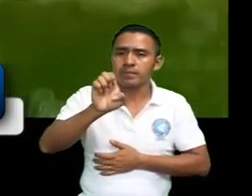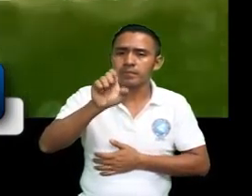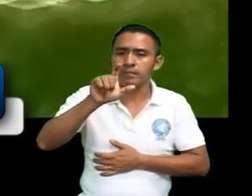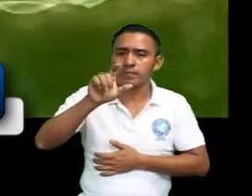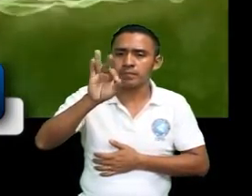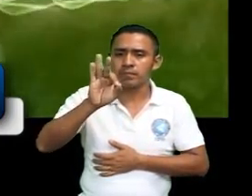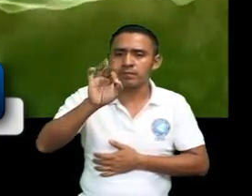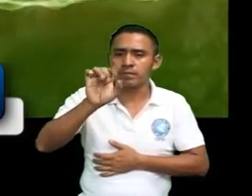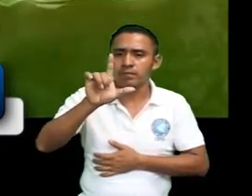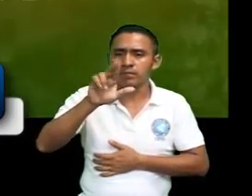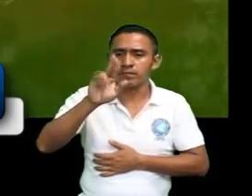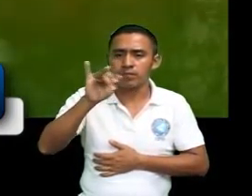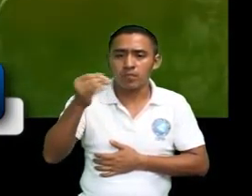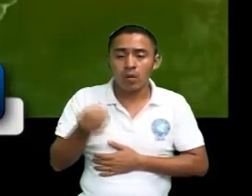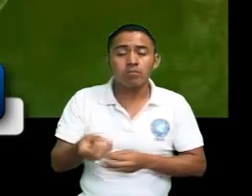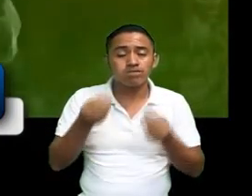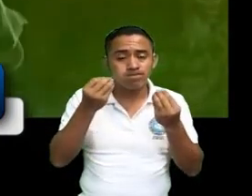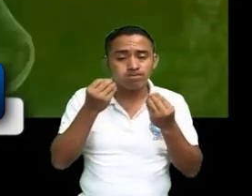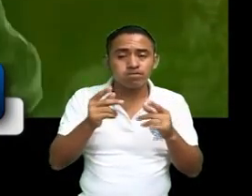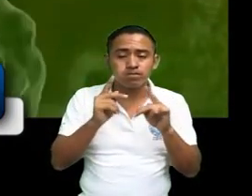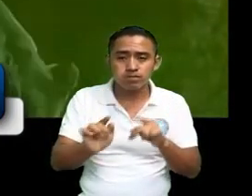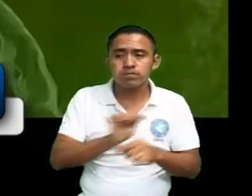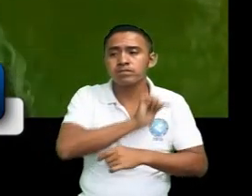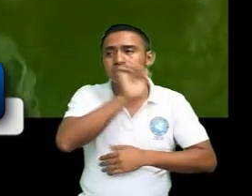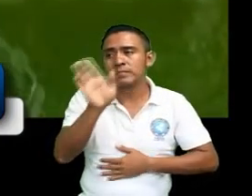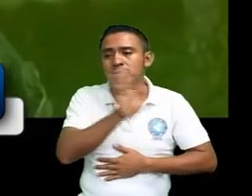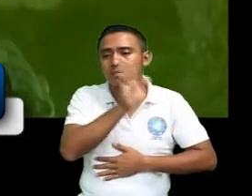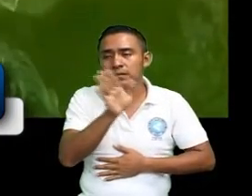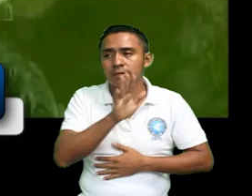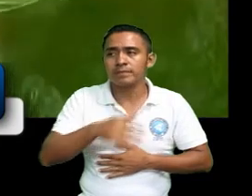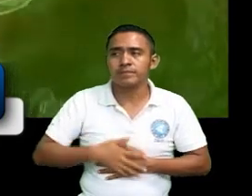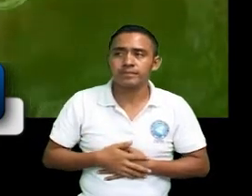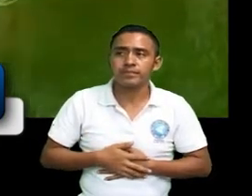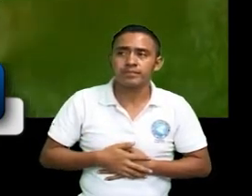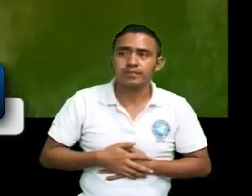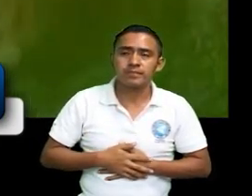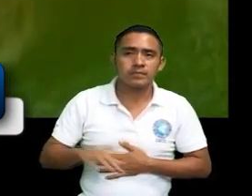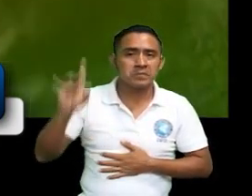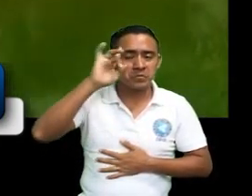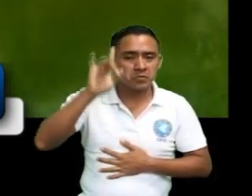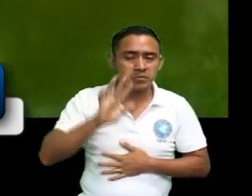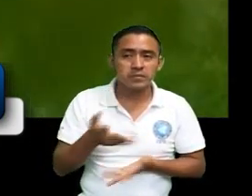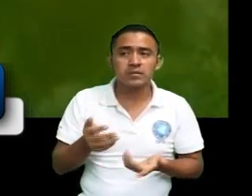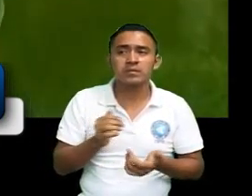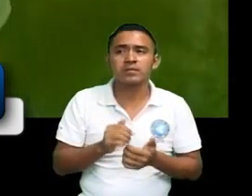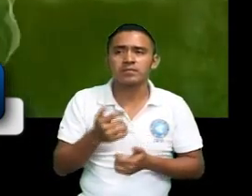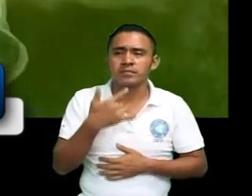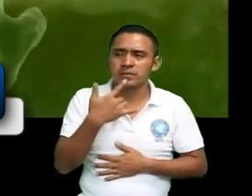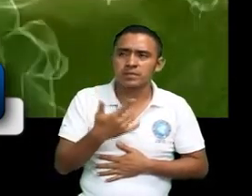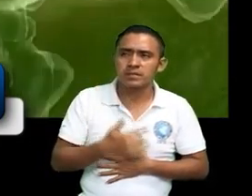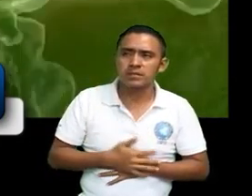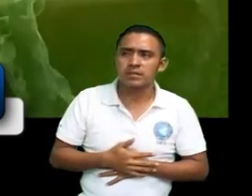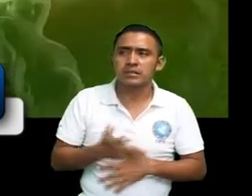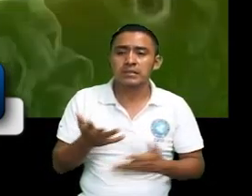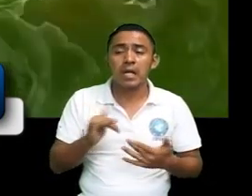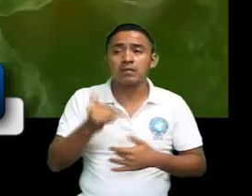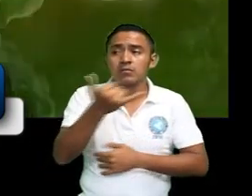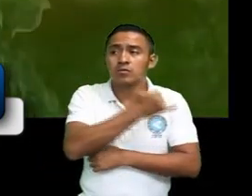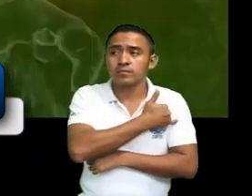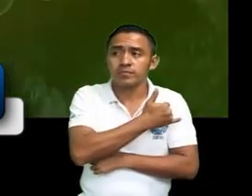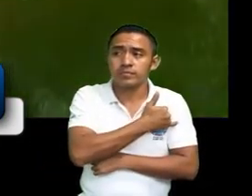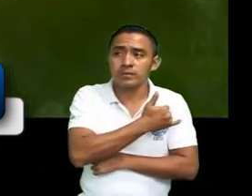es bastante frecuente. Es frecuente. Y generalmente las personas ni cuenta se dan cuenta, a como usted dice, cuando ya llegan al hospital,